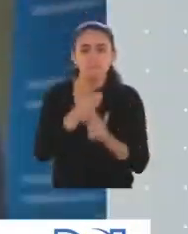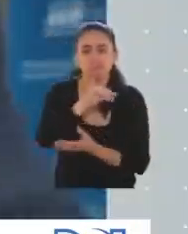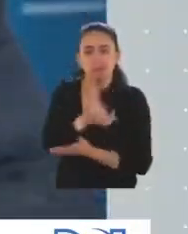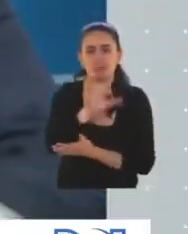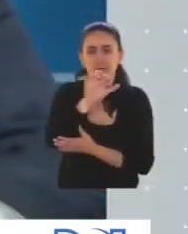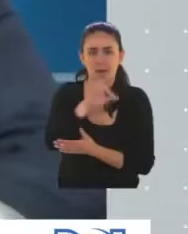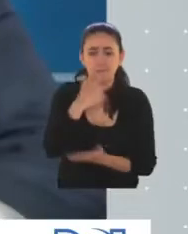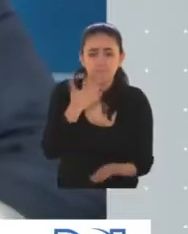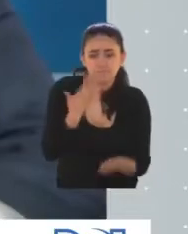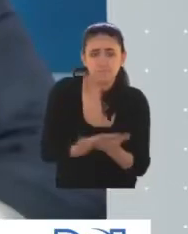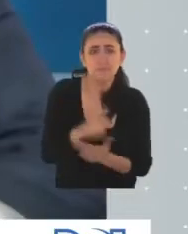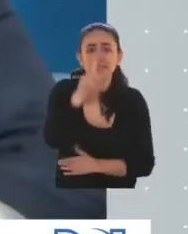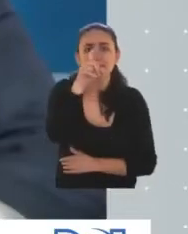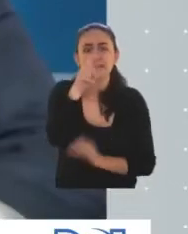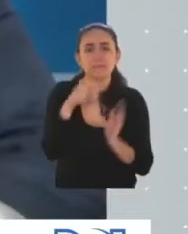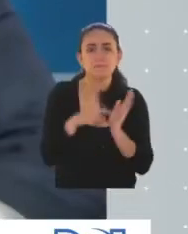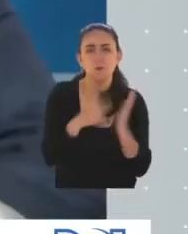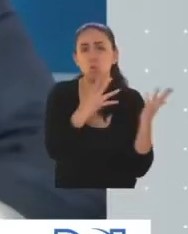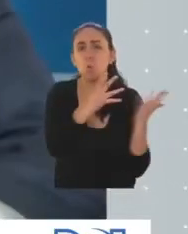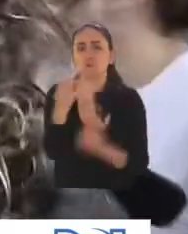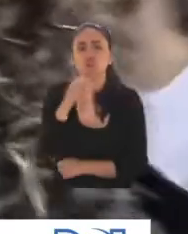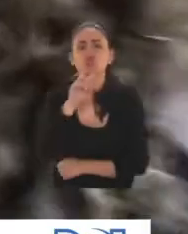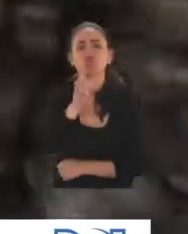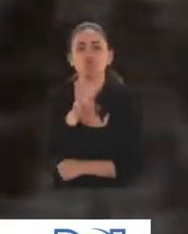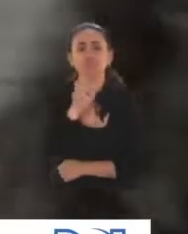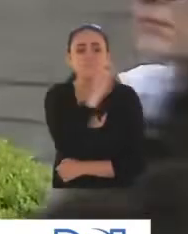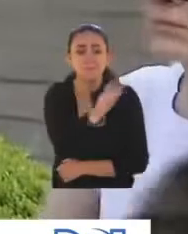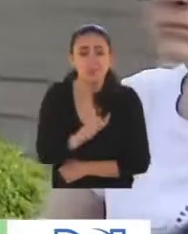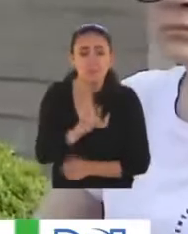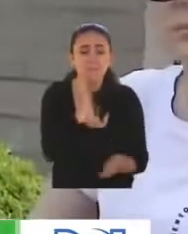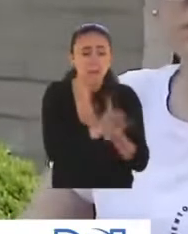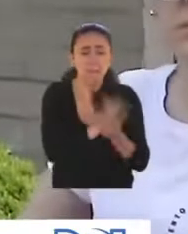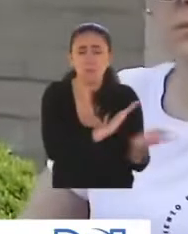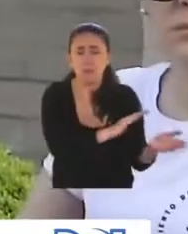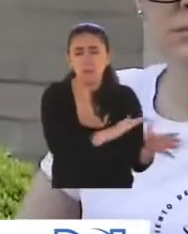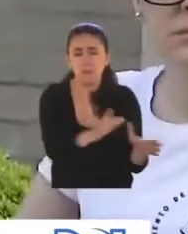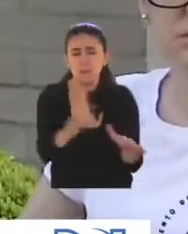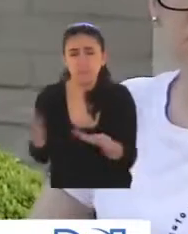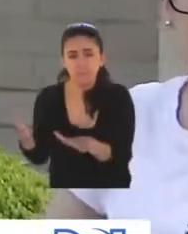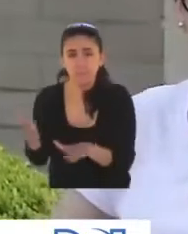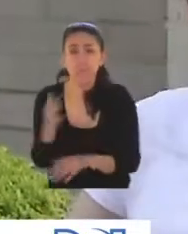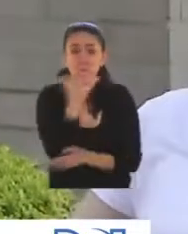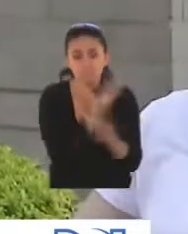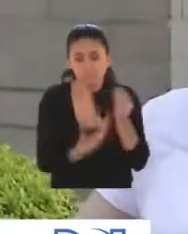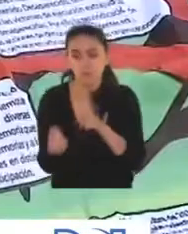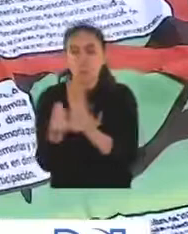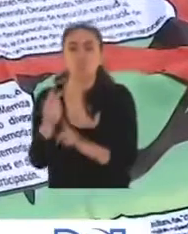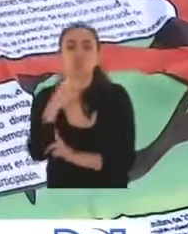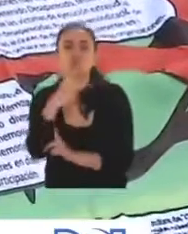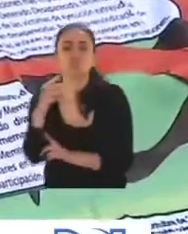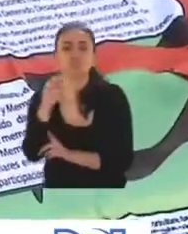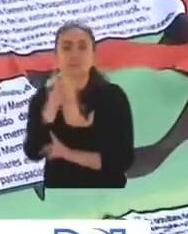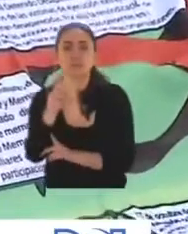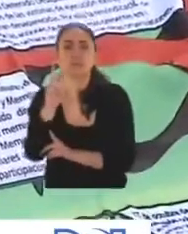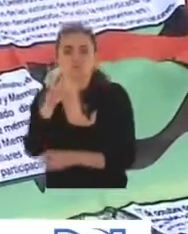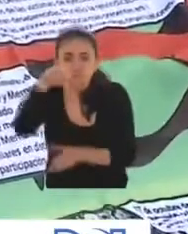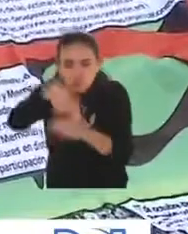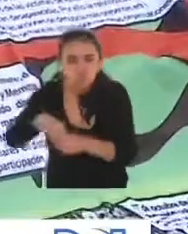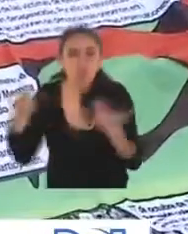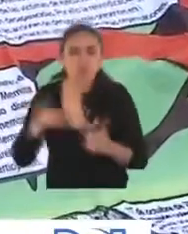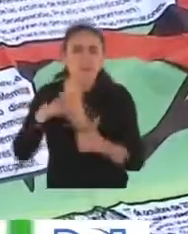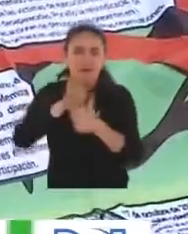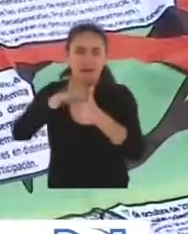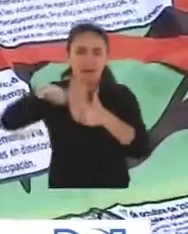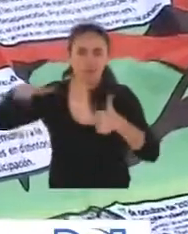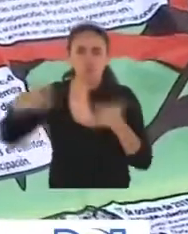documentados 6.402 casos de falsos positivos. De esos, 232 ocurrieron en Antioquia, en